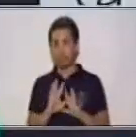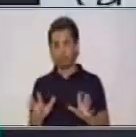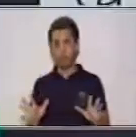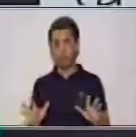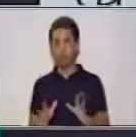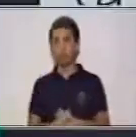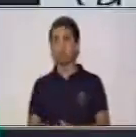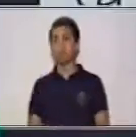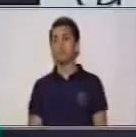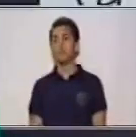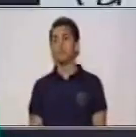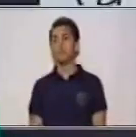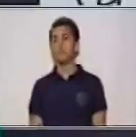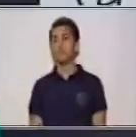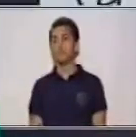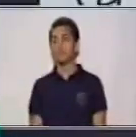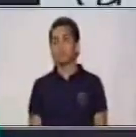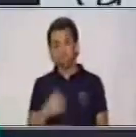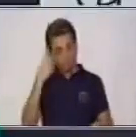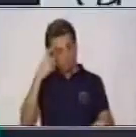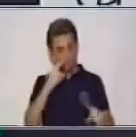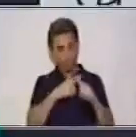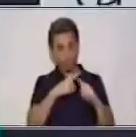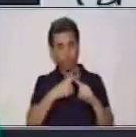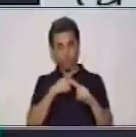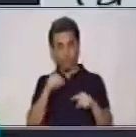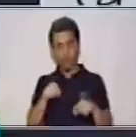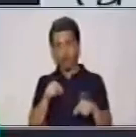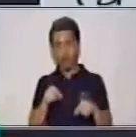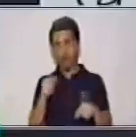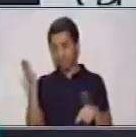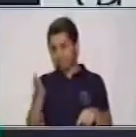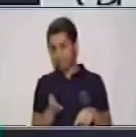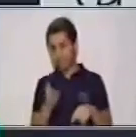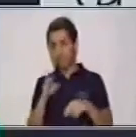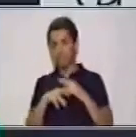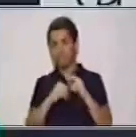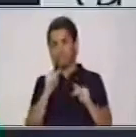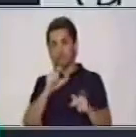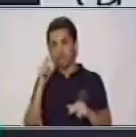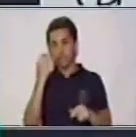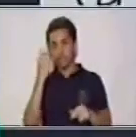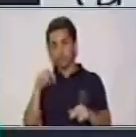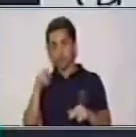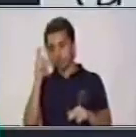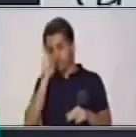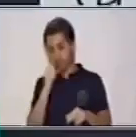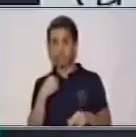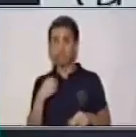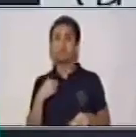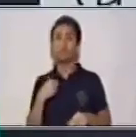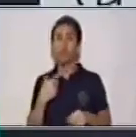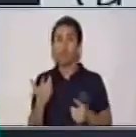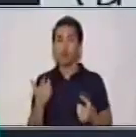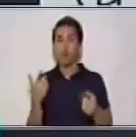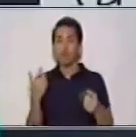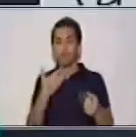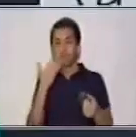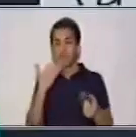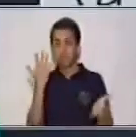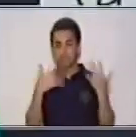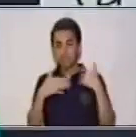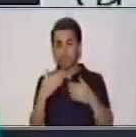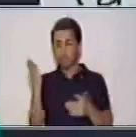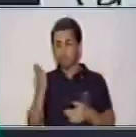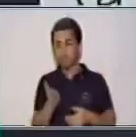encontramos la respuesta a la multiplicación. Y en la división, multiplicamos cruzado. Nos